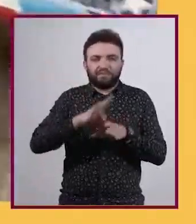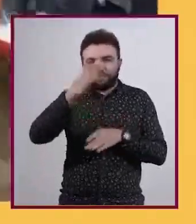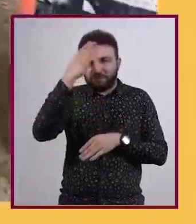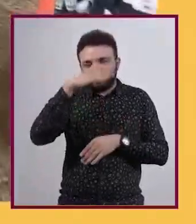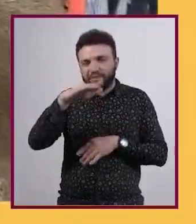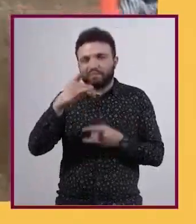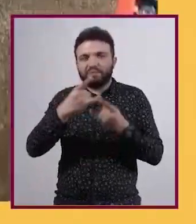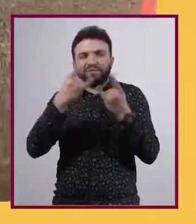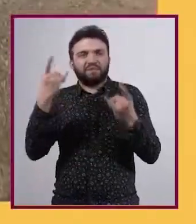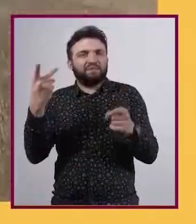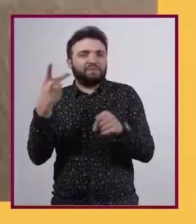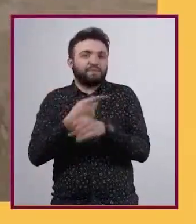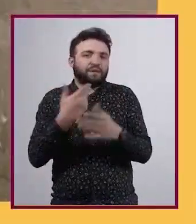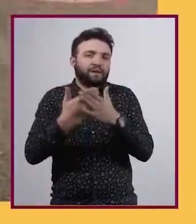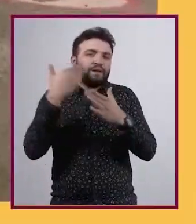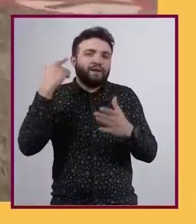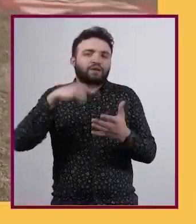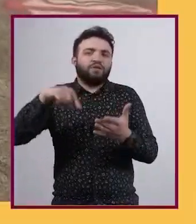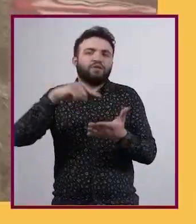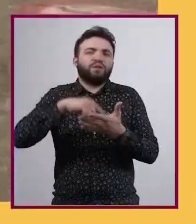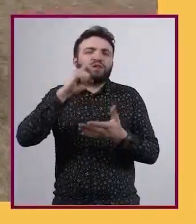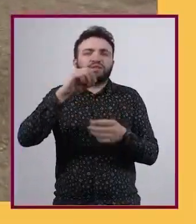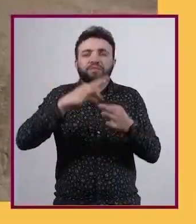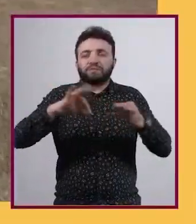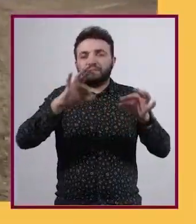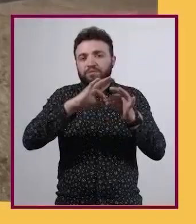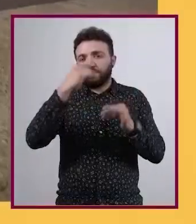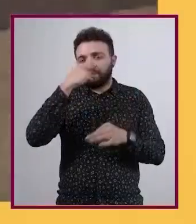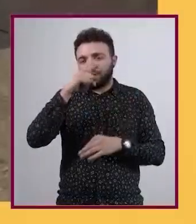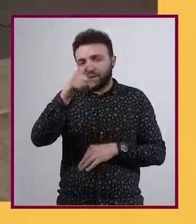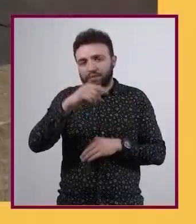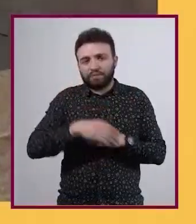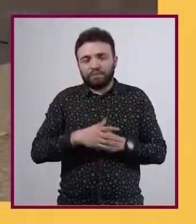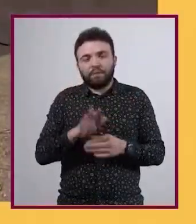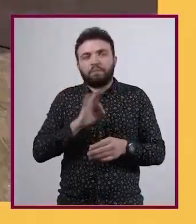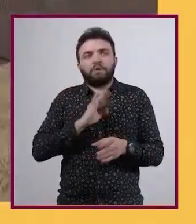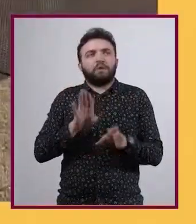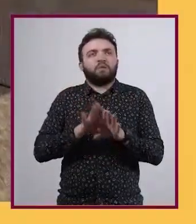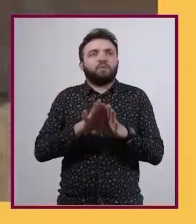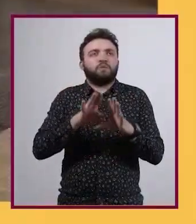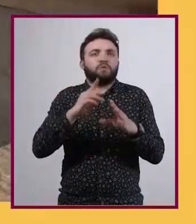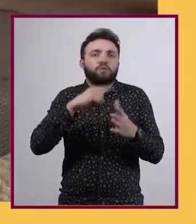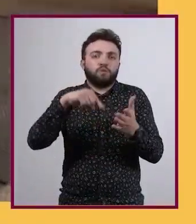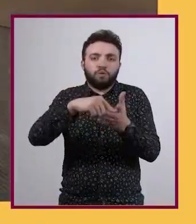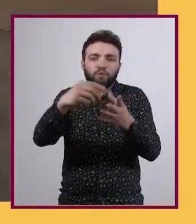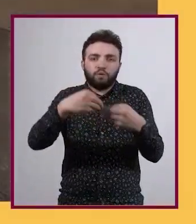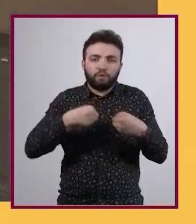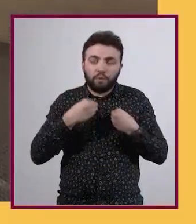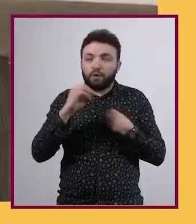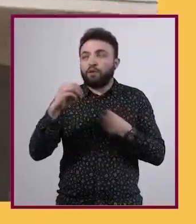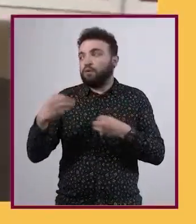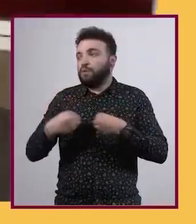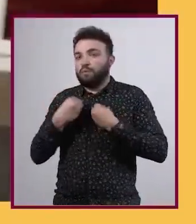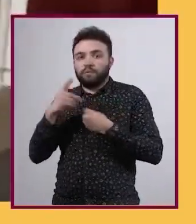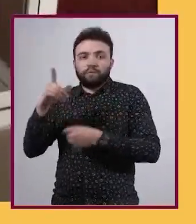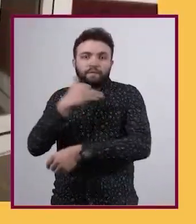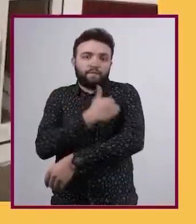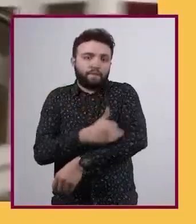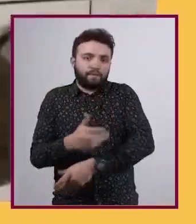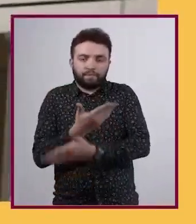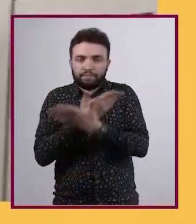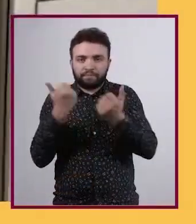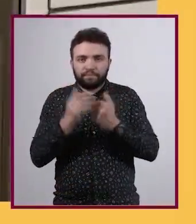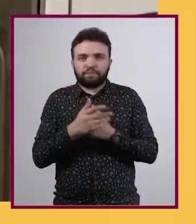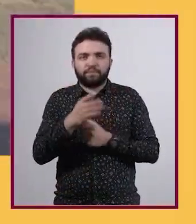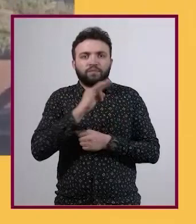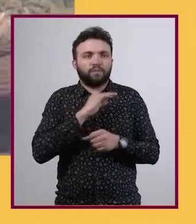o historias pasadas de un lugar que sea importante para ustedes. Puede ser el lugar donde viven, donde vive algún familiar.